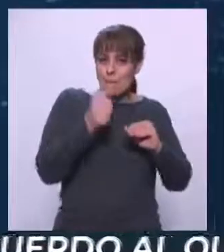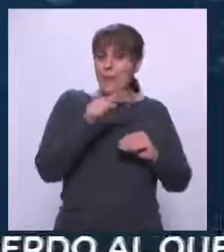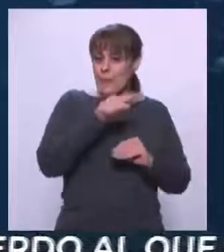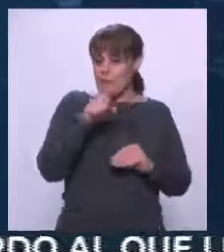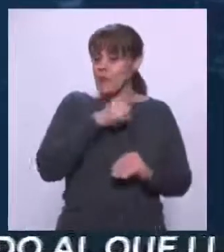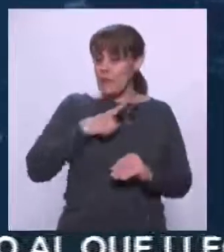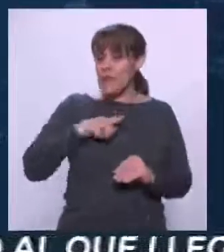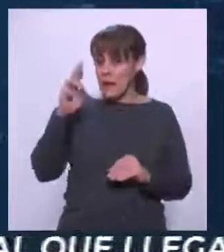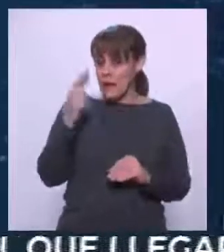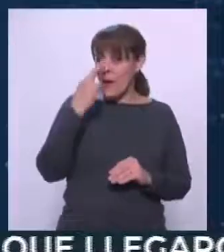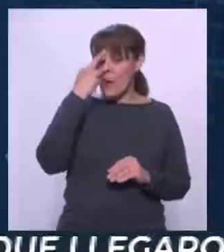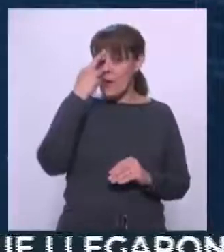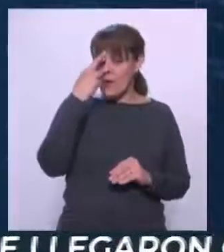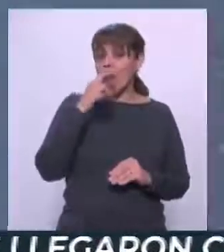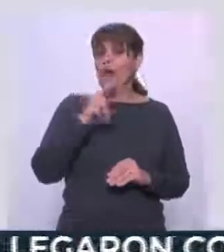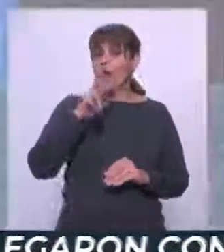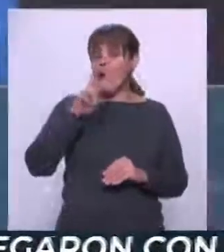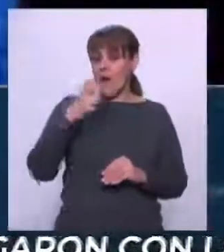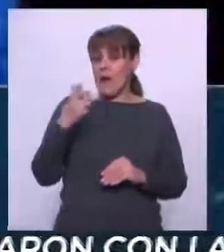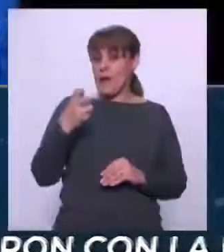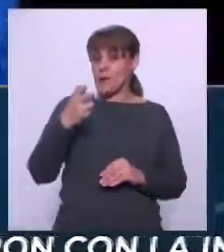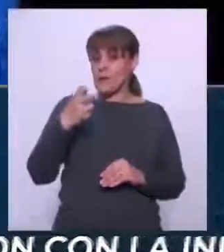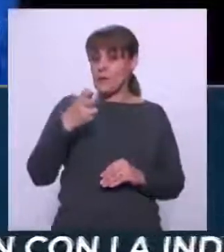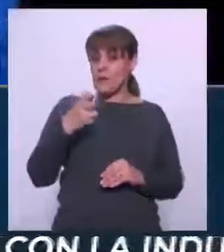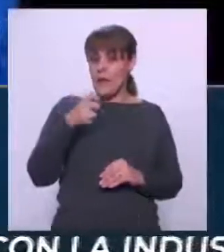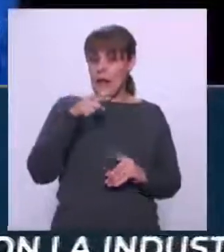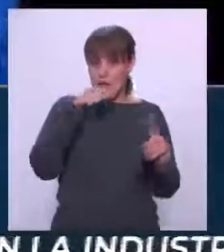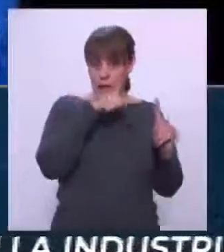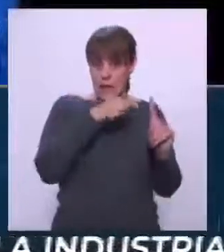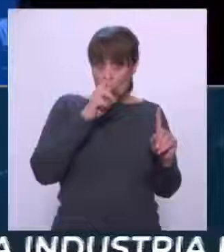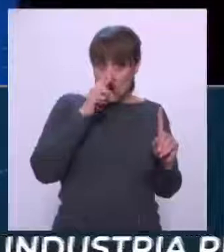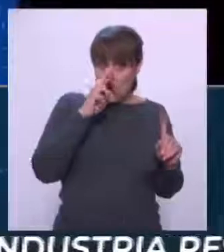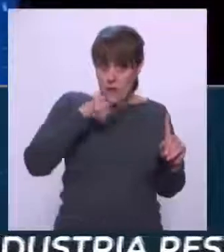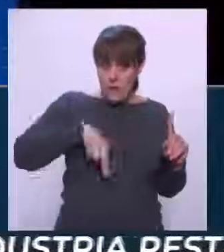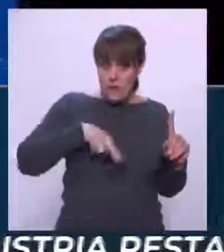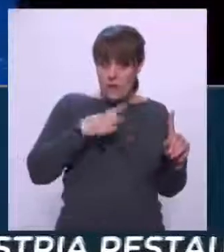algo muy importante. Y es reconocido solamente inclusive por él. Y el PAN.